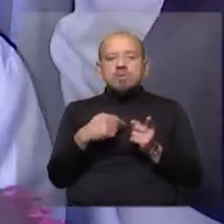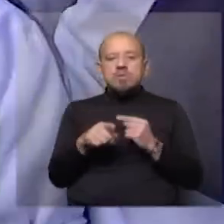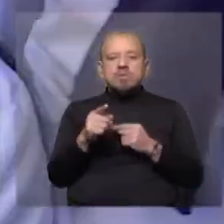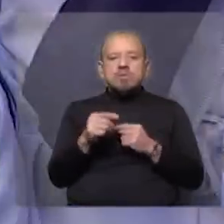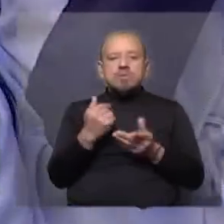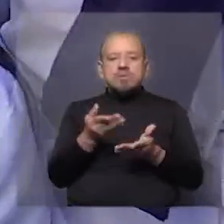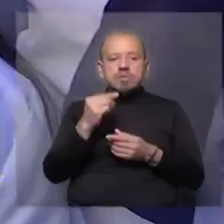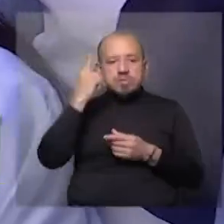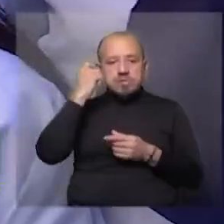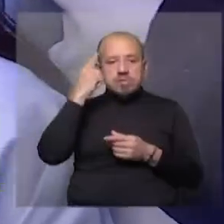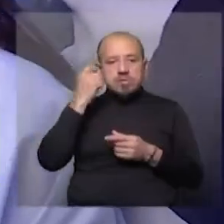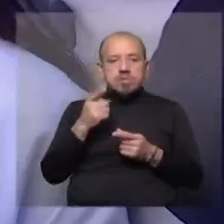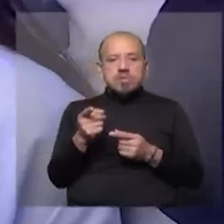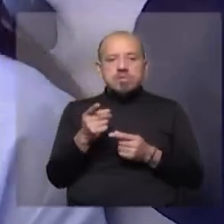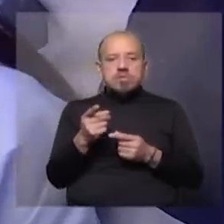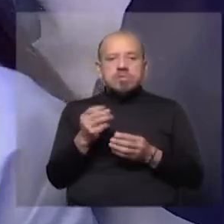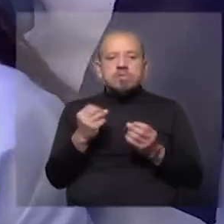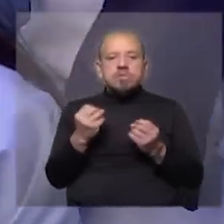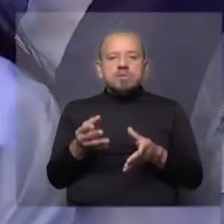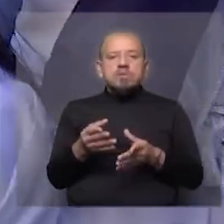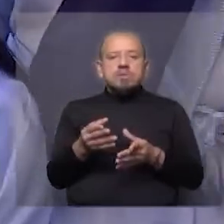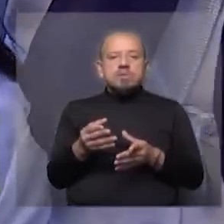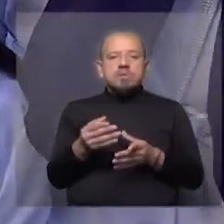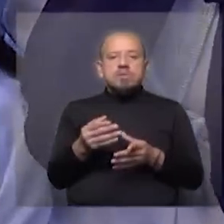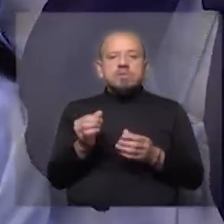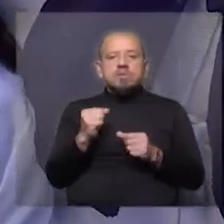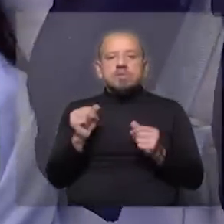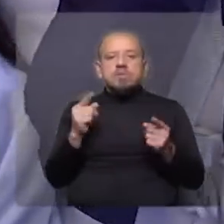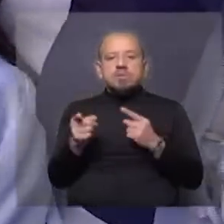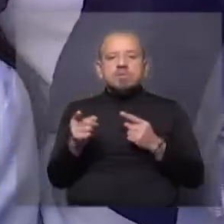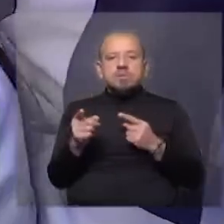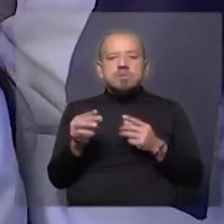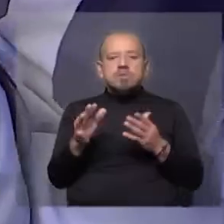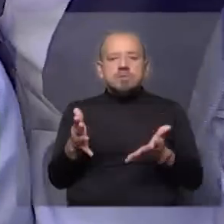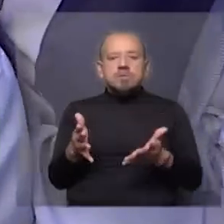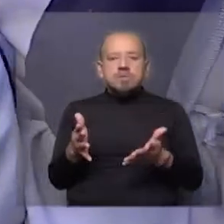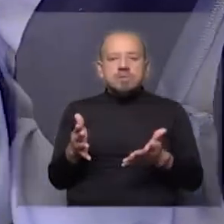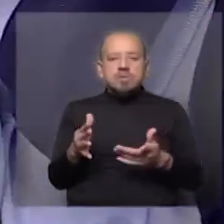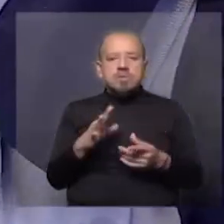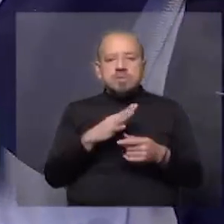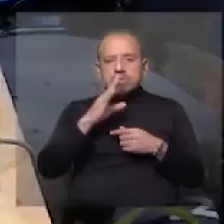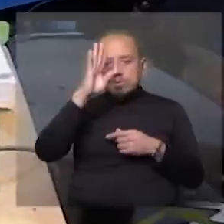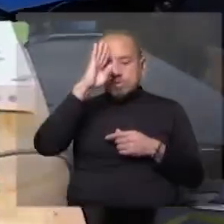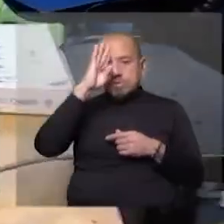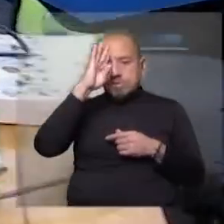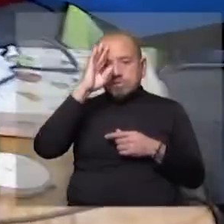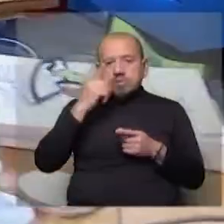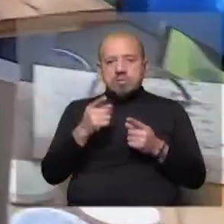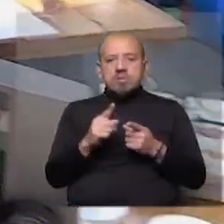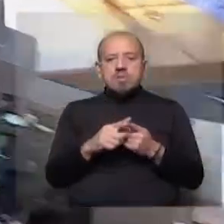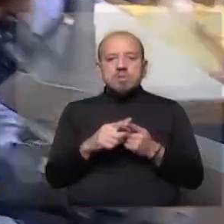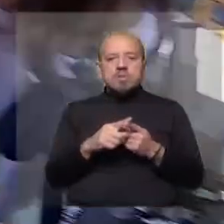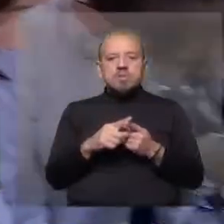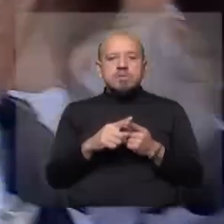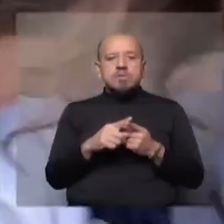experiencia que tuvimos porque nos podemos ir divirtiendo a pesar de que también aprendemos aprendemos